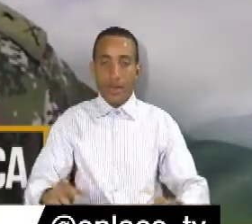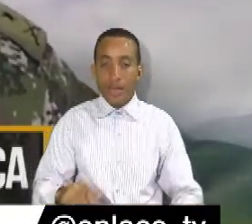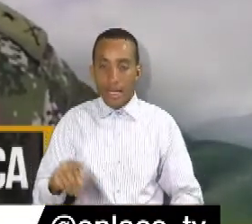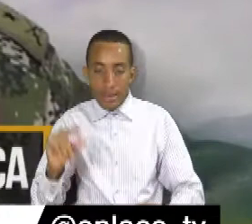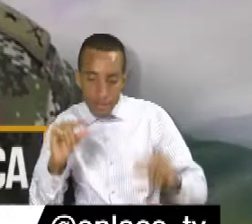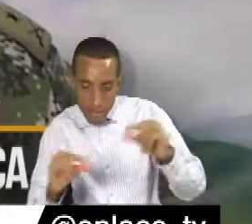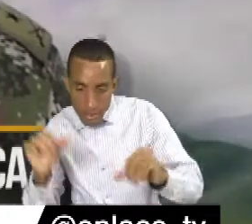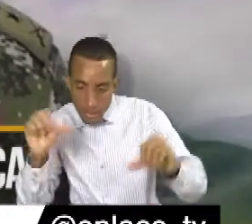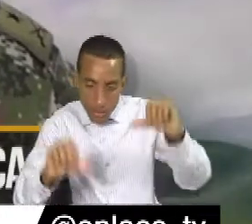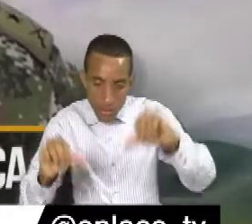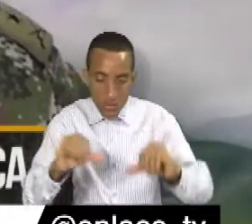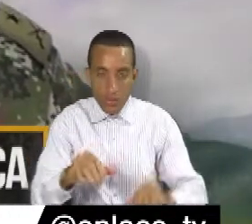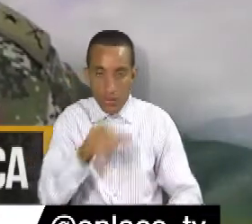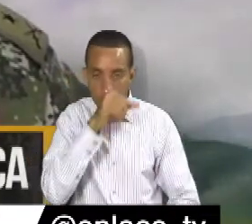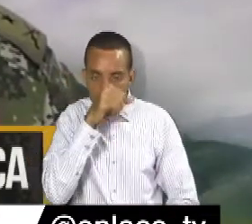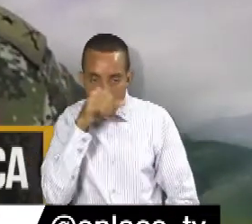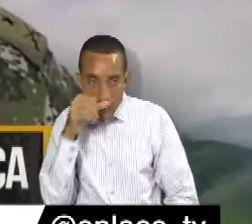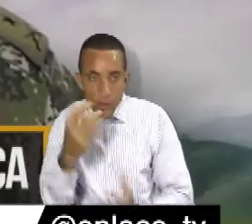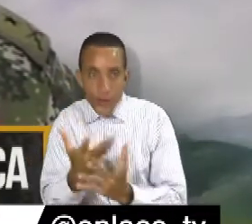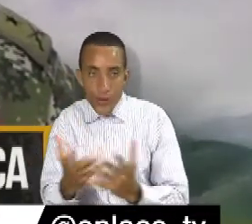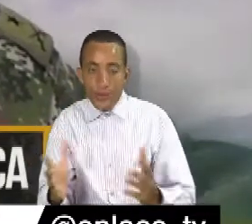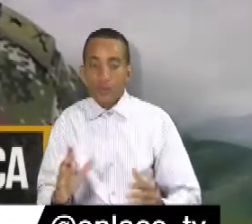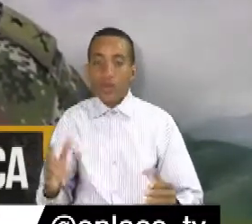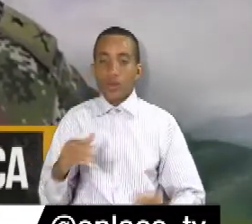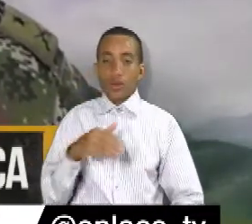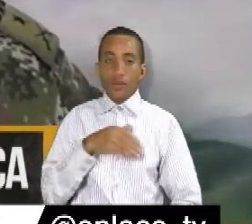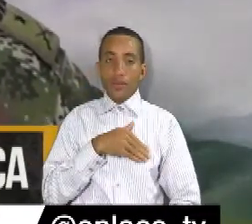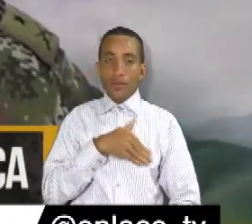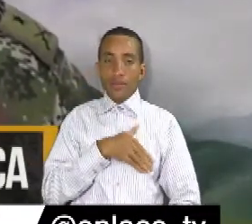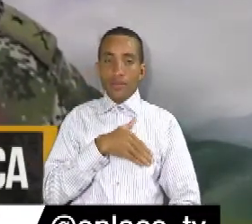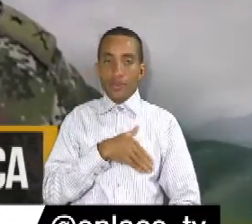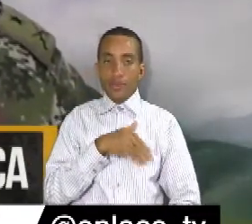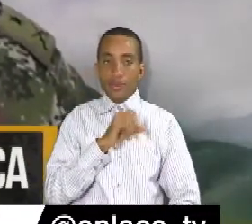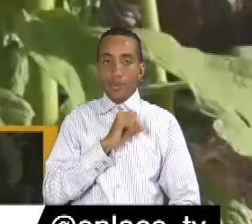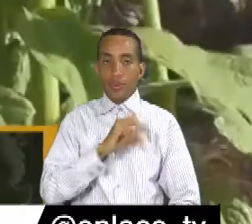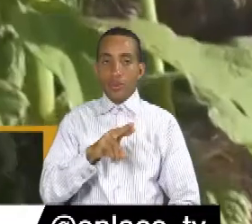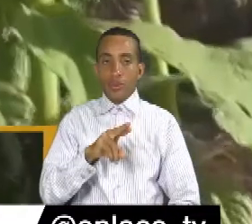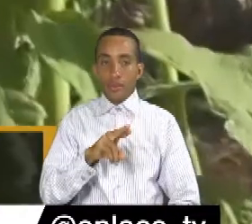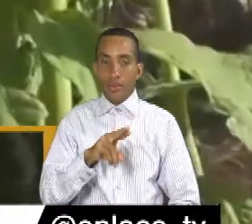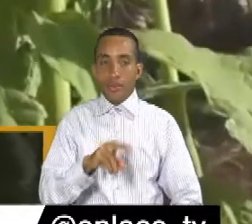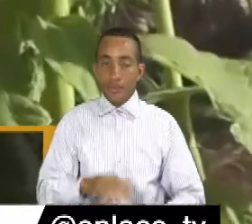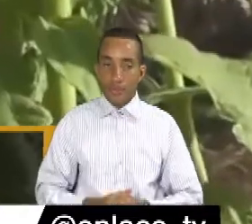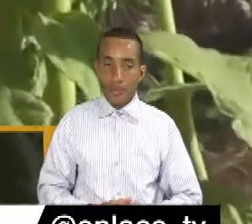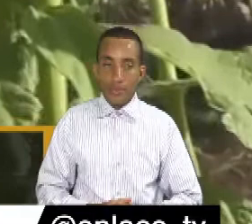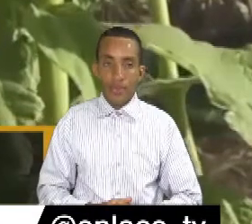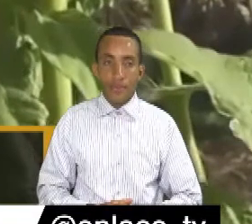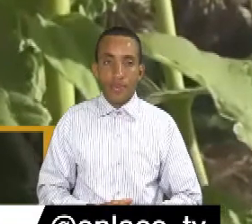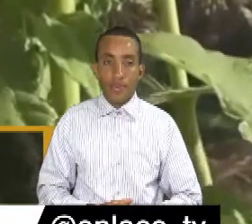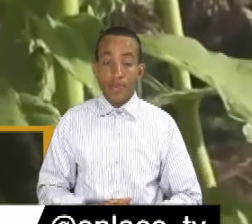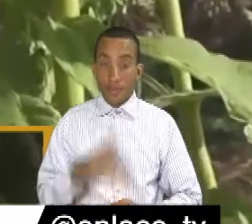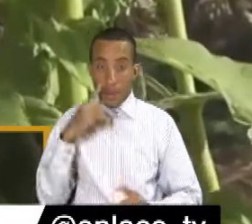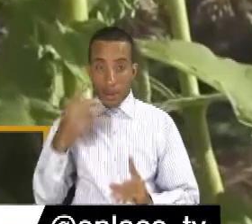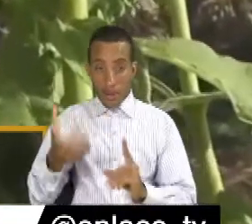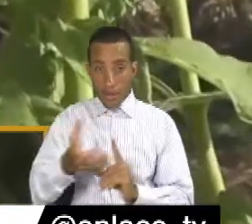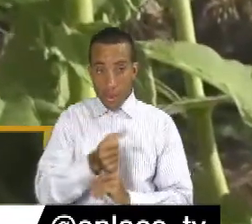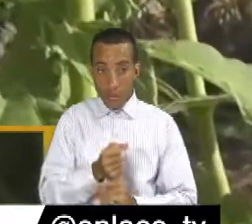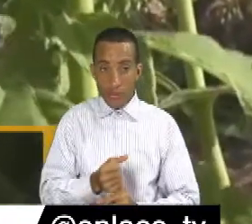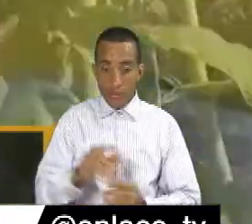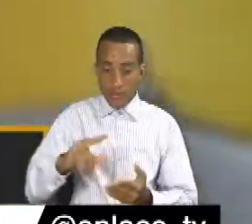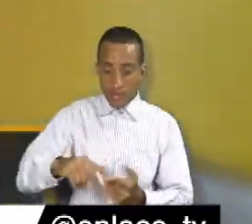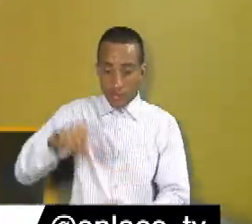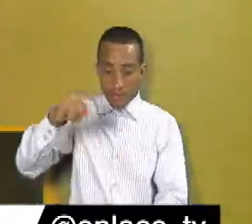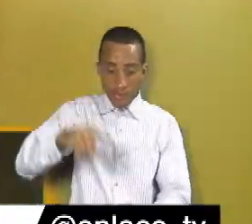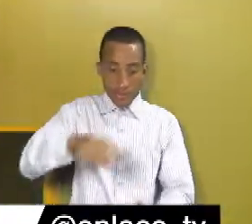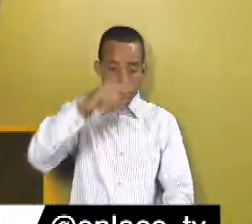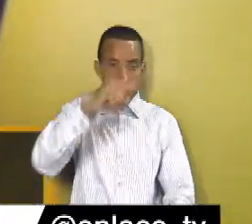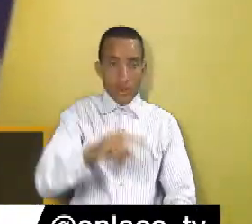el corregimiento de Olivares, jurisdicción del municipio de Norosí, en el sur de Bolívar. En el lugar fueron encontrados 50 galones de pasta de base